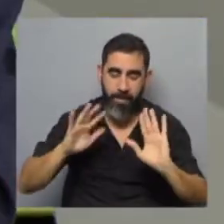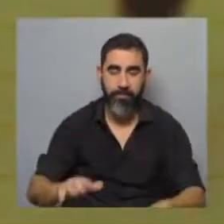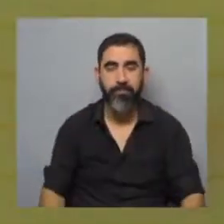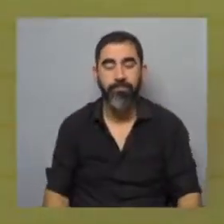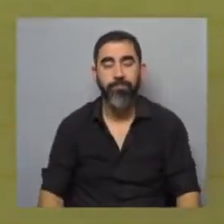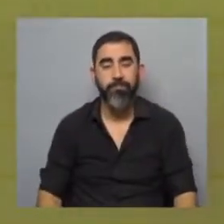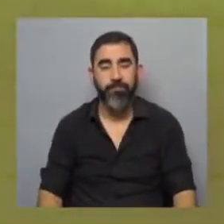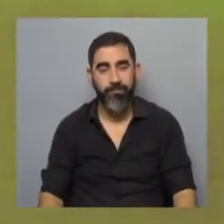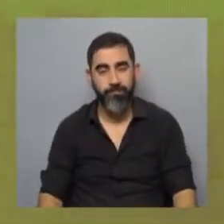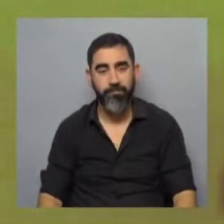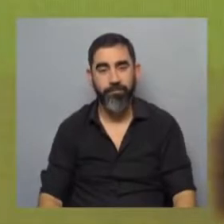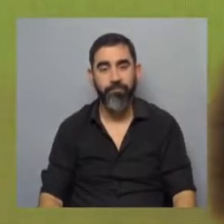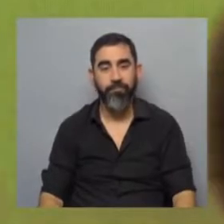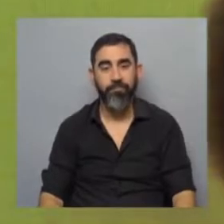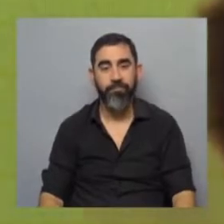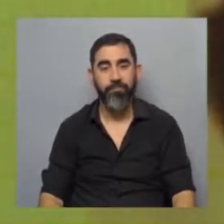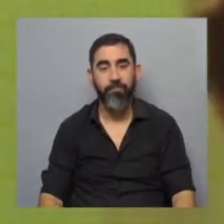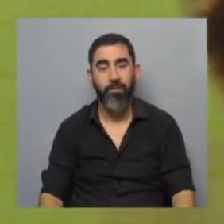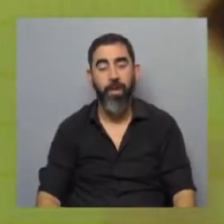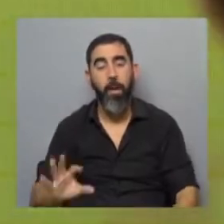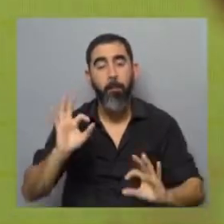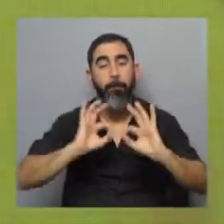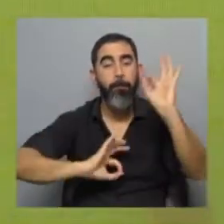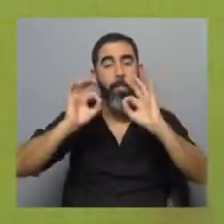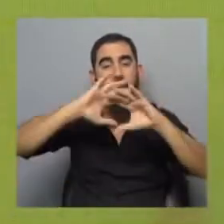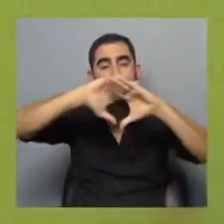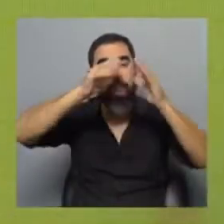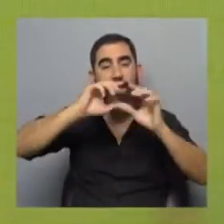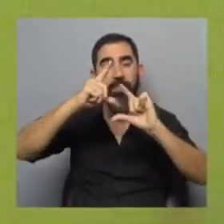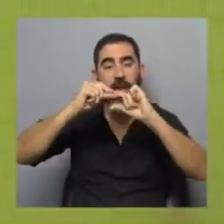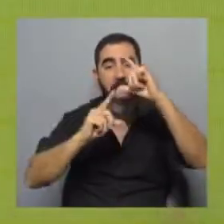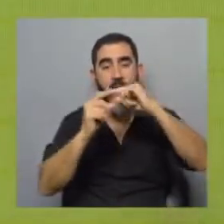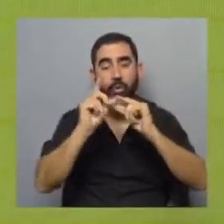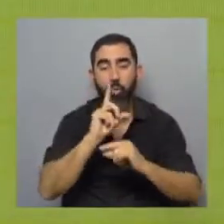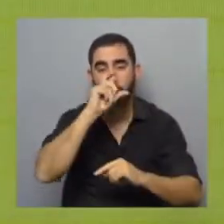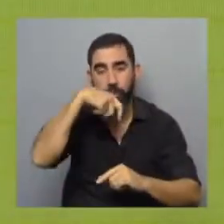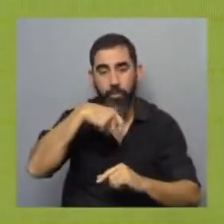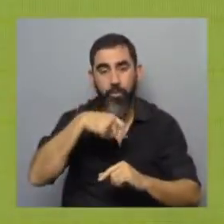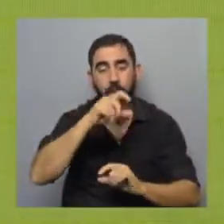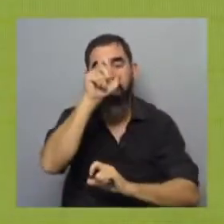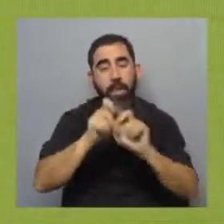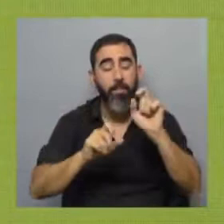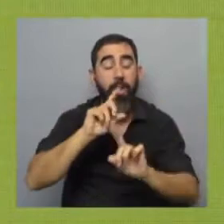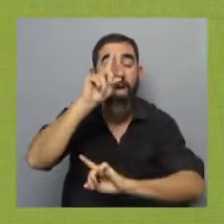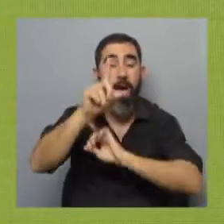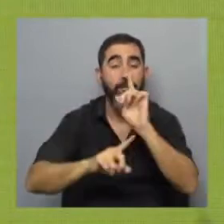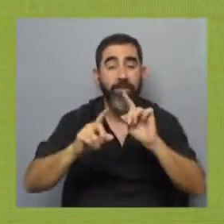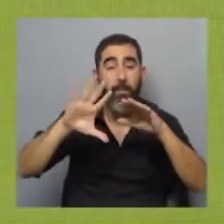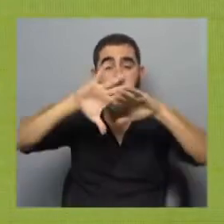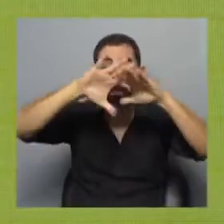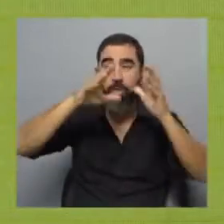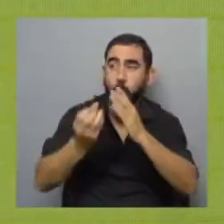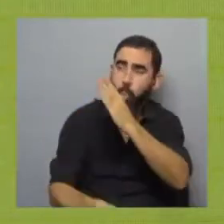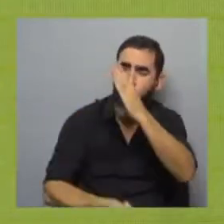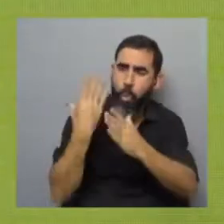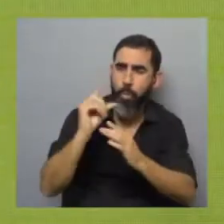también, que es el Planetario de Montevideo. Bueno, mucha gente, pasa que claro, el planetario se renovó